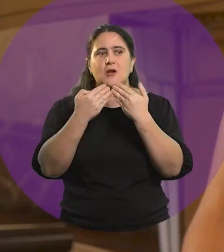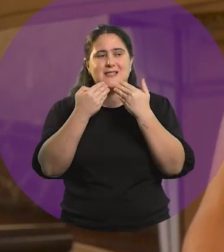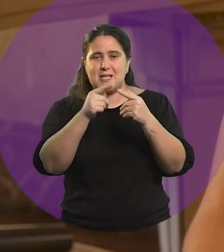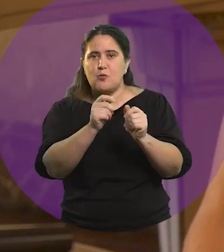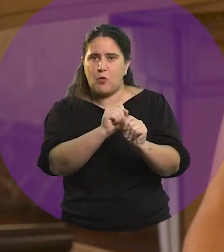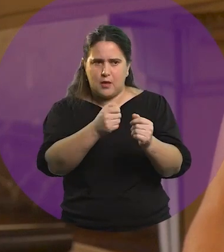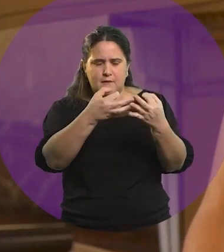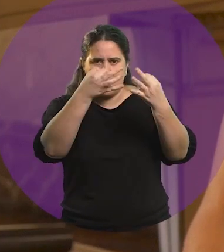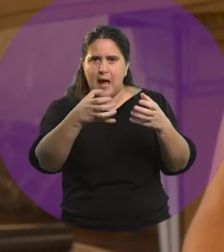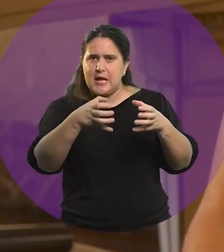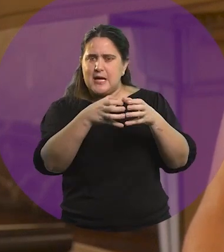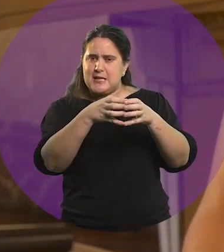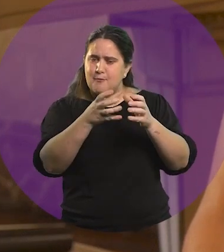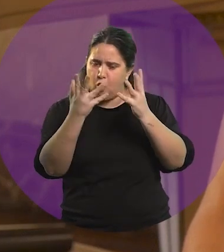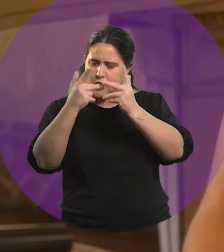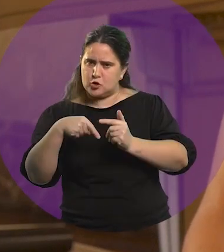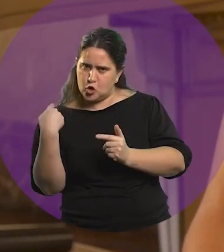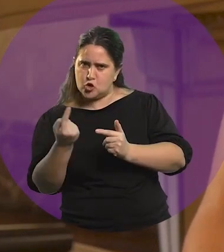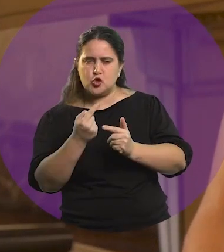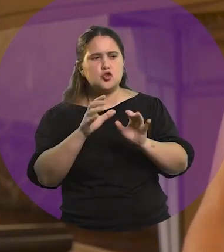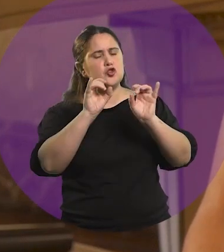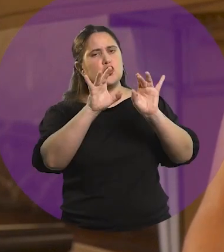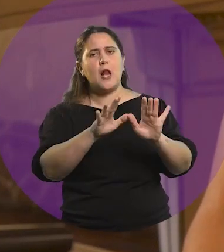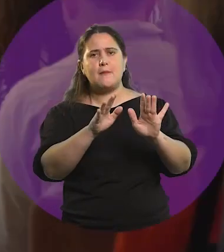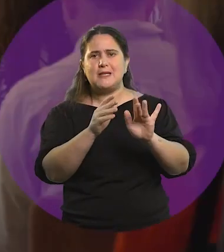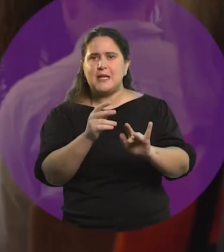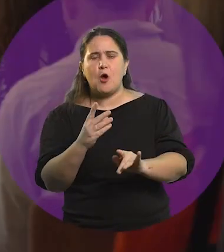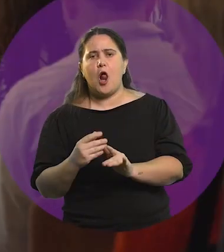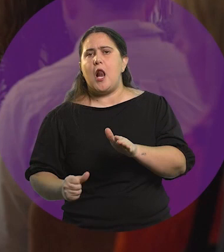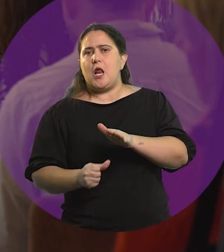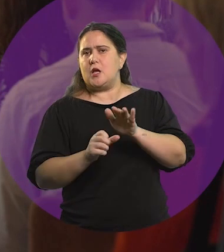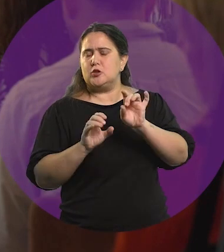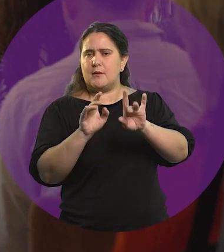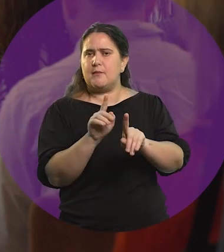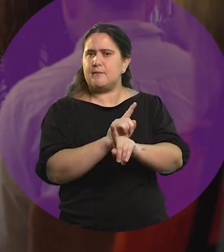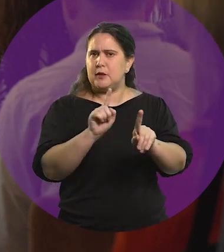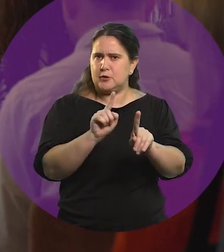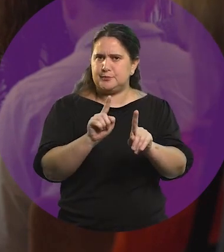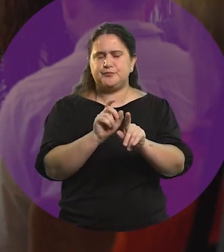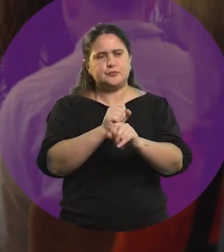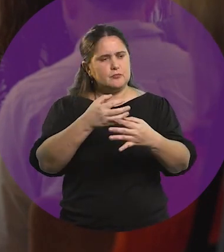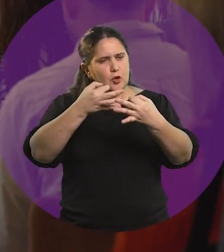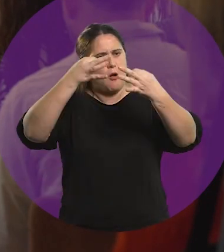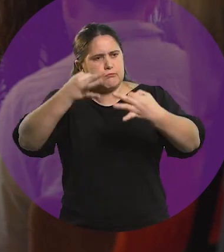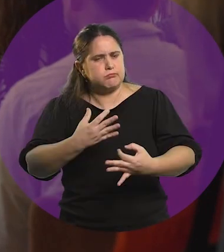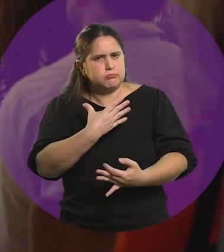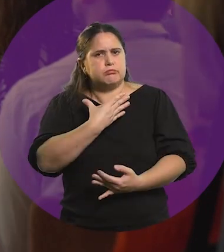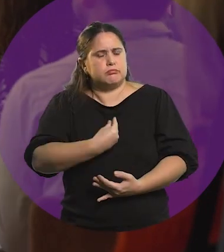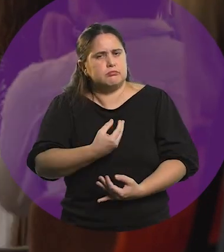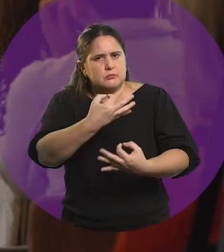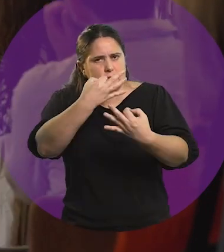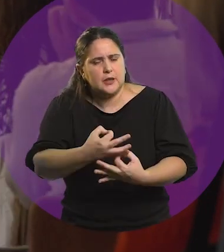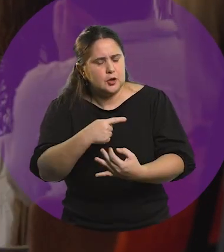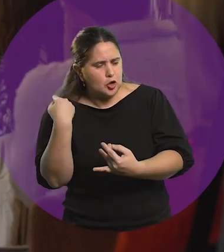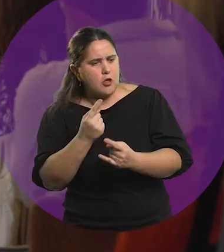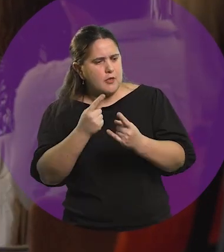efectivamente facilitara a los equipos de la organización, que no fuera solamente el liderazgo, hubiera un convencimiento interno